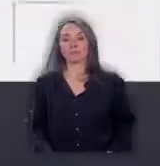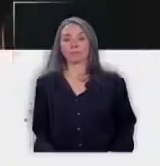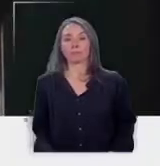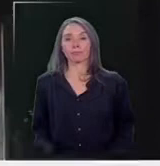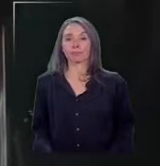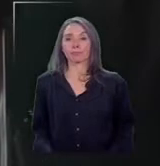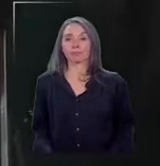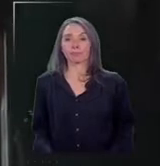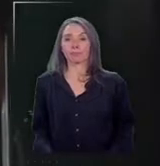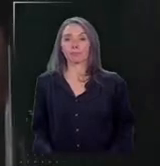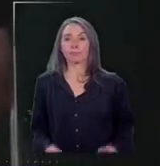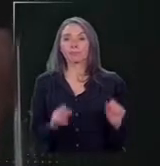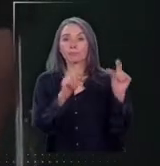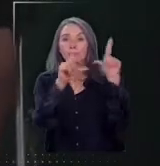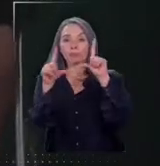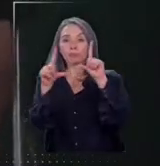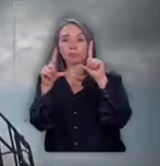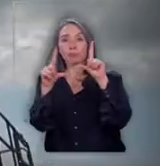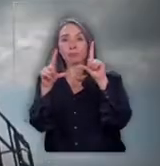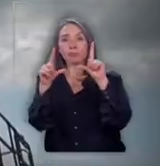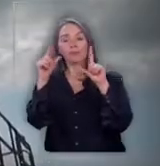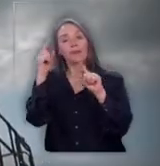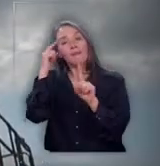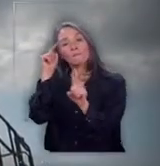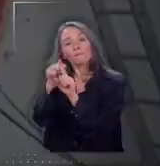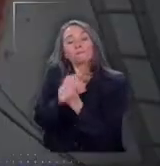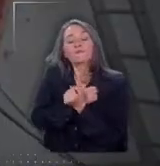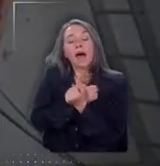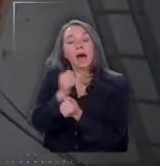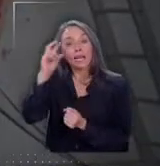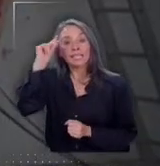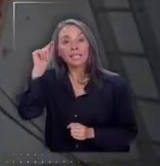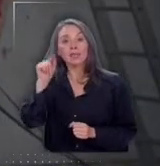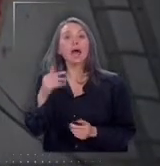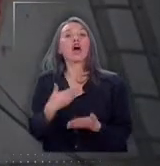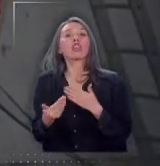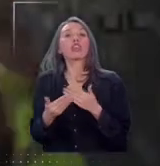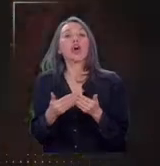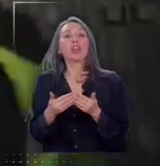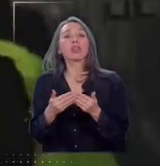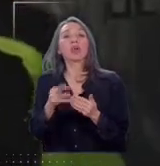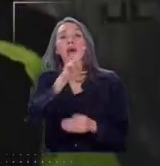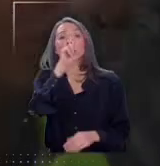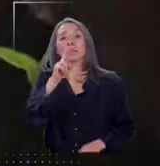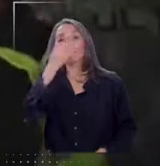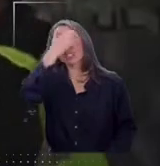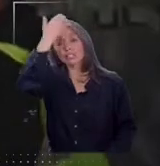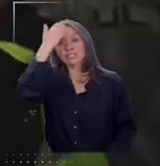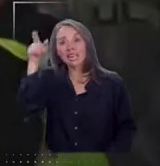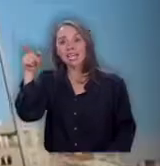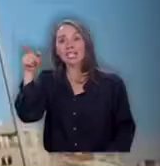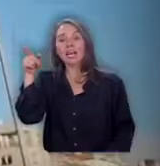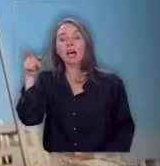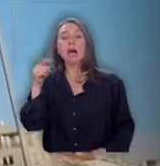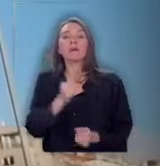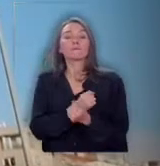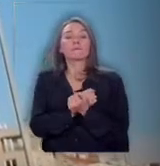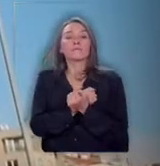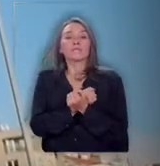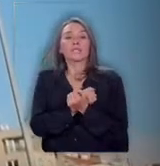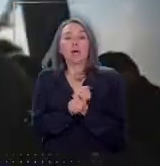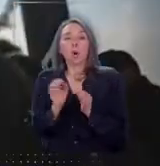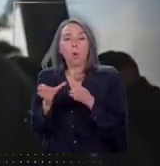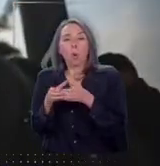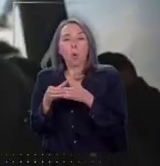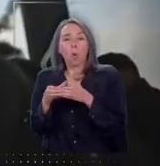carrera imagen con el Ingenio de los fanáticos Mira Esto ocurrió en República Checa los aficionados del bohemians de Praga